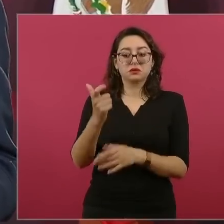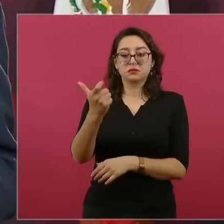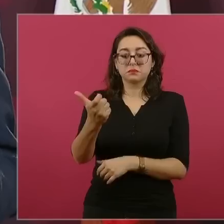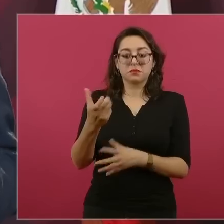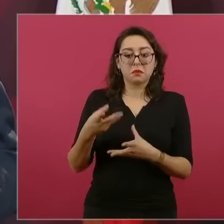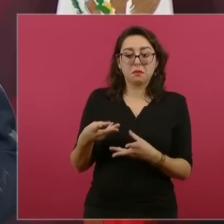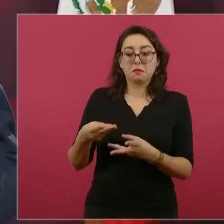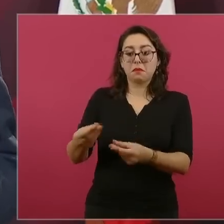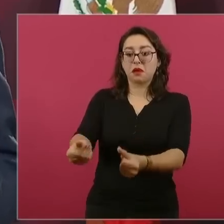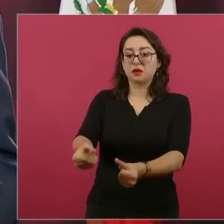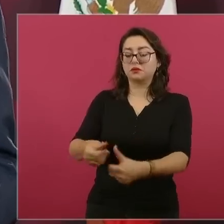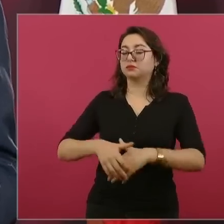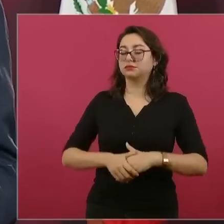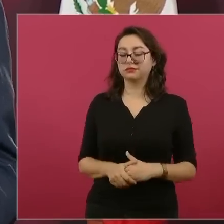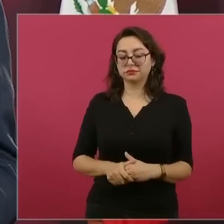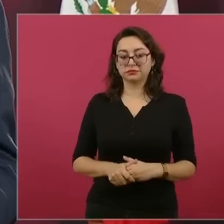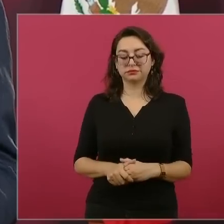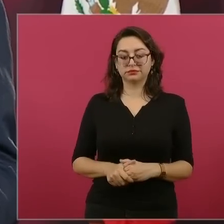El aeropuerto